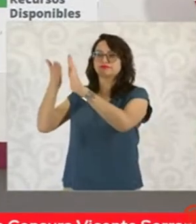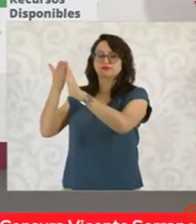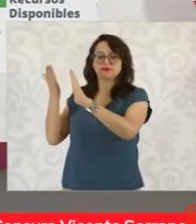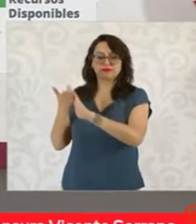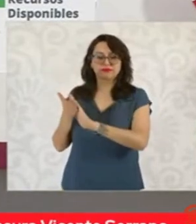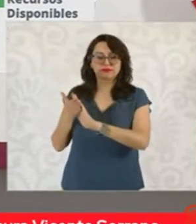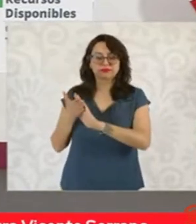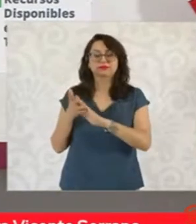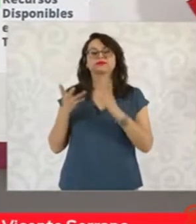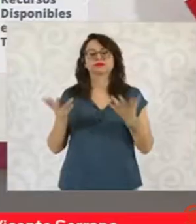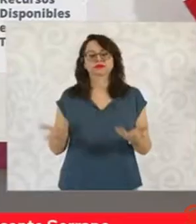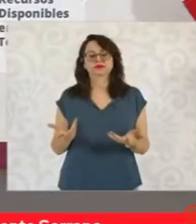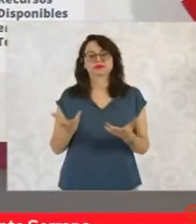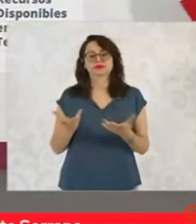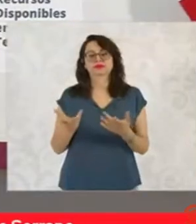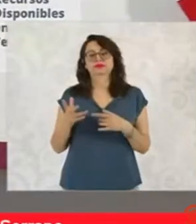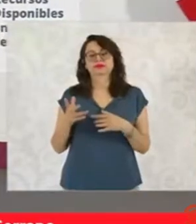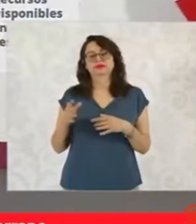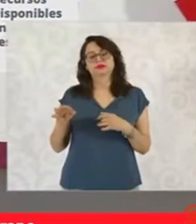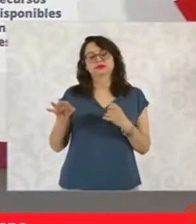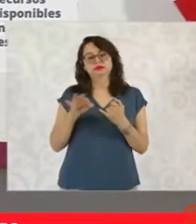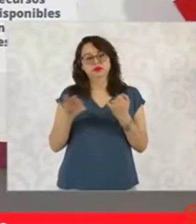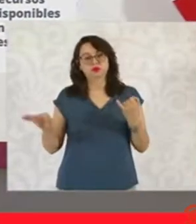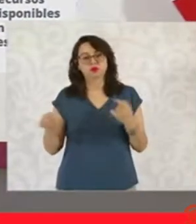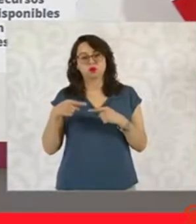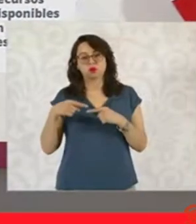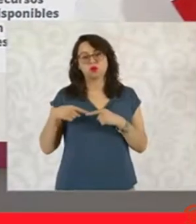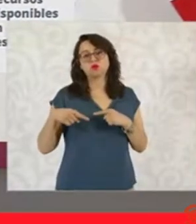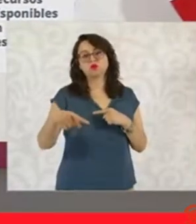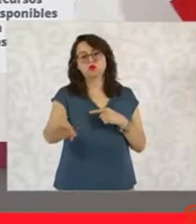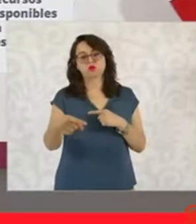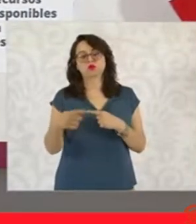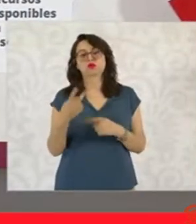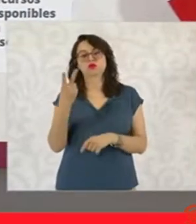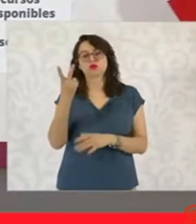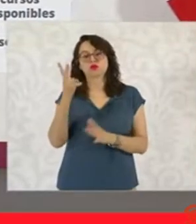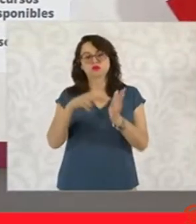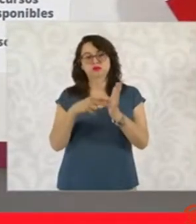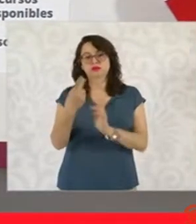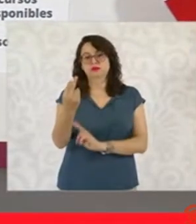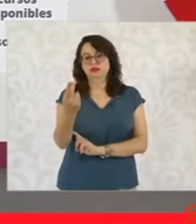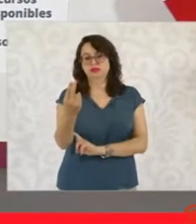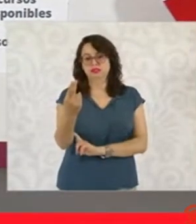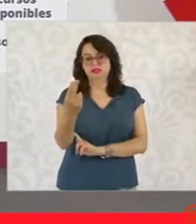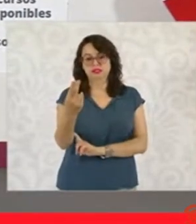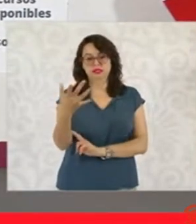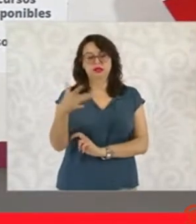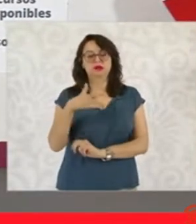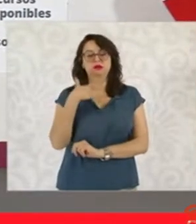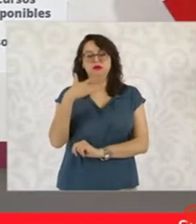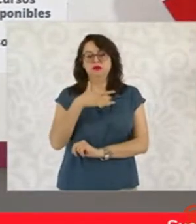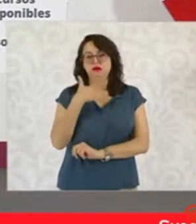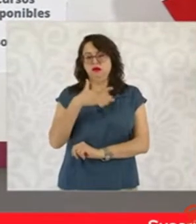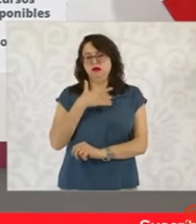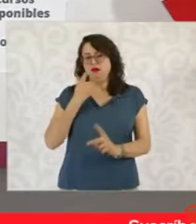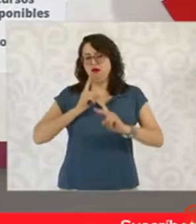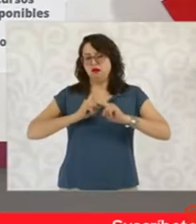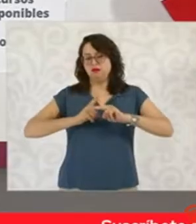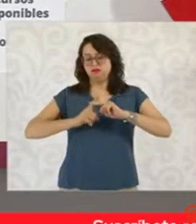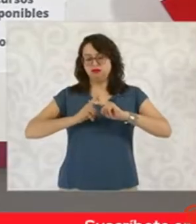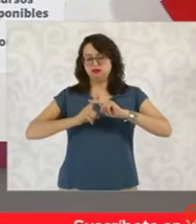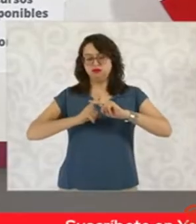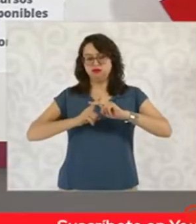Y esto es la proyección al cierre de este año. Estamos proyectando